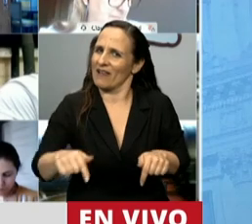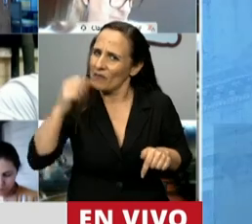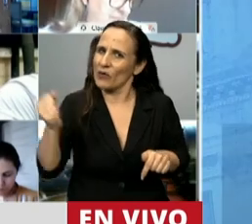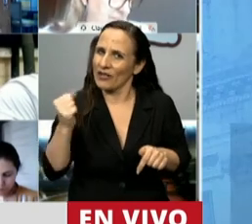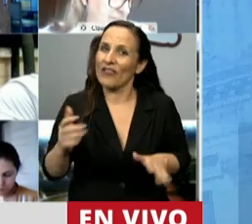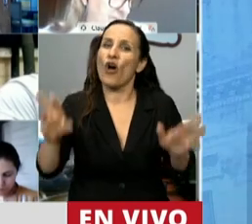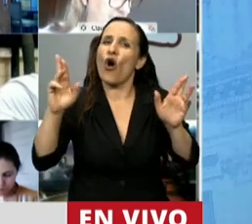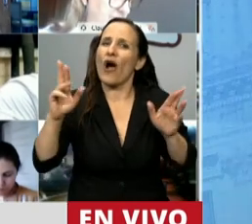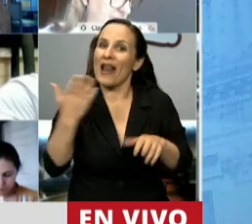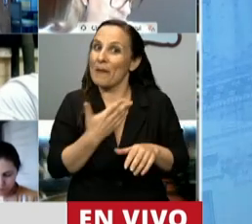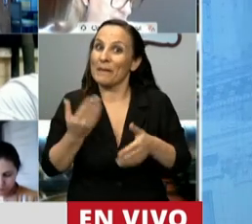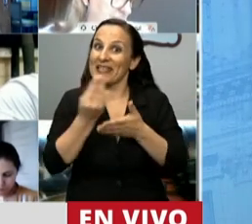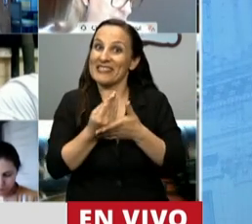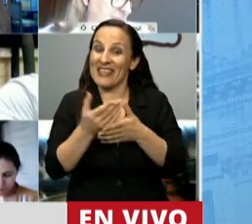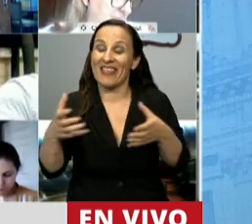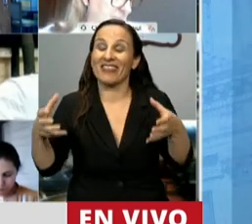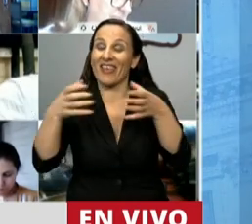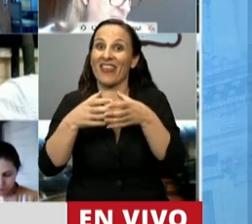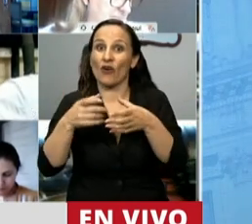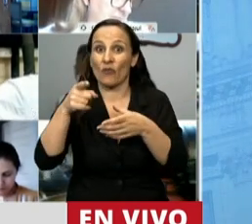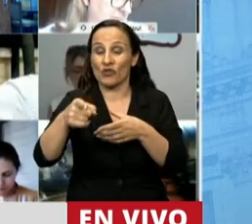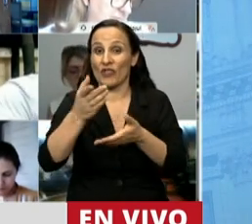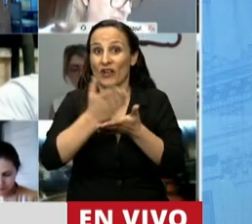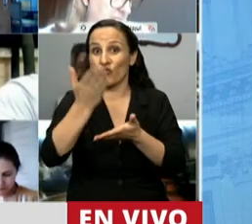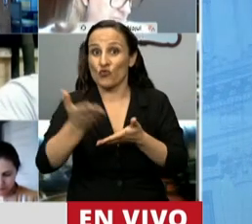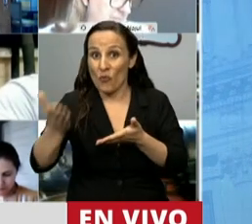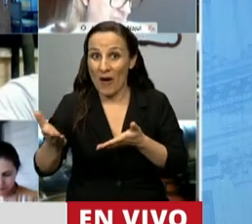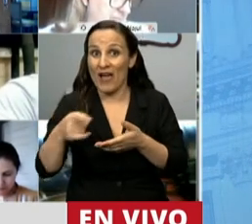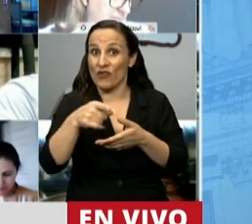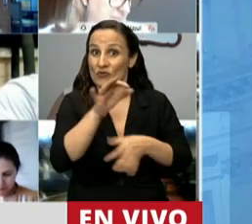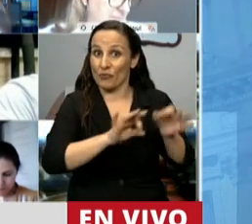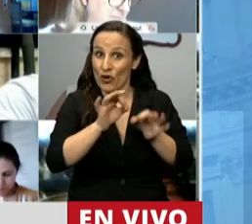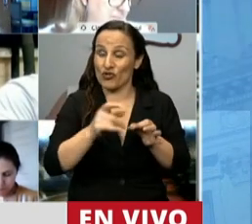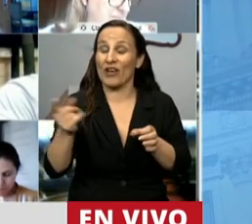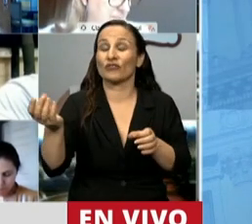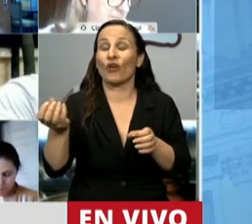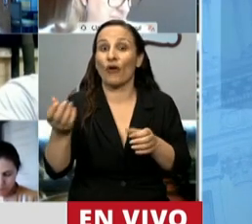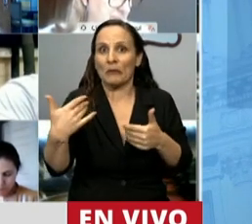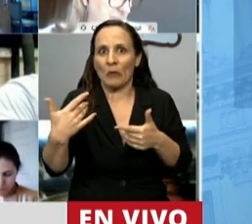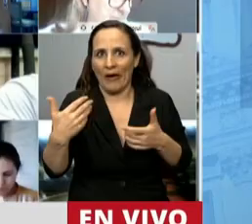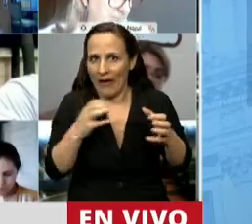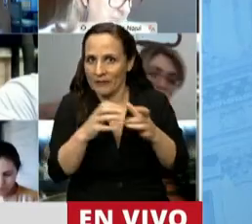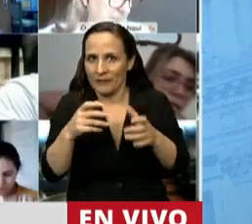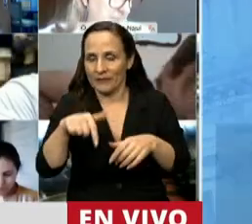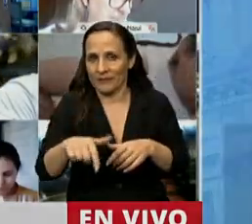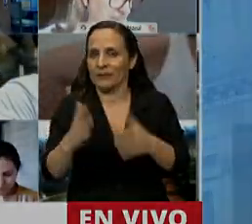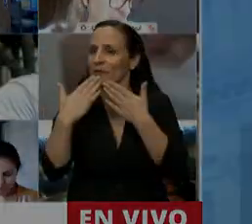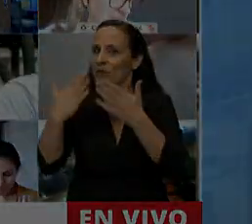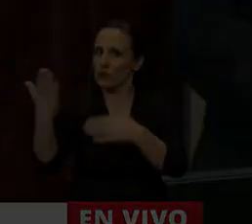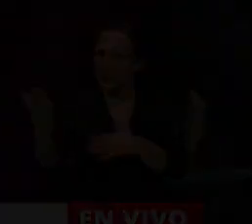de derechos humanos el diputado ya que dé lugar al tratamiento de este proyecto muchísimas gracias gracias